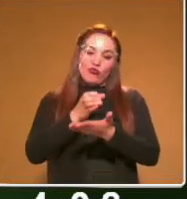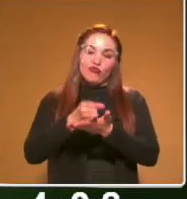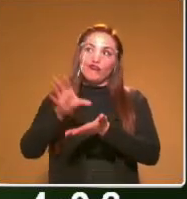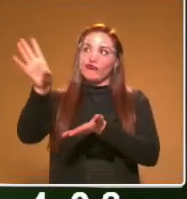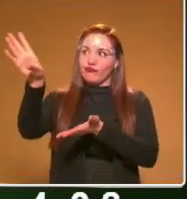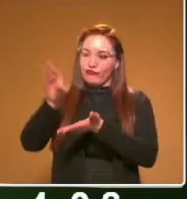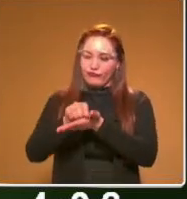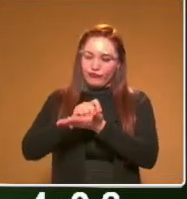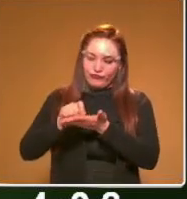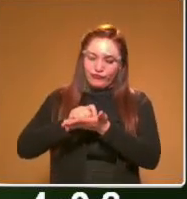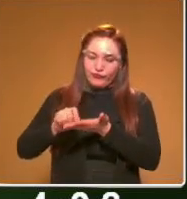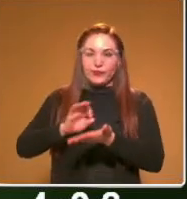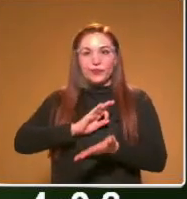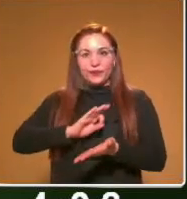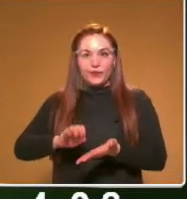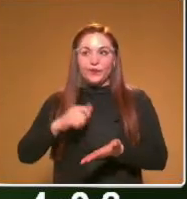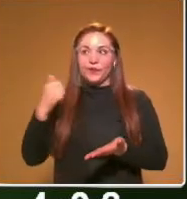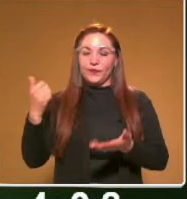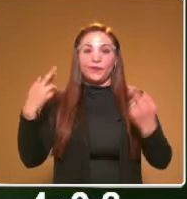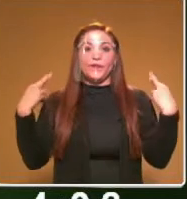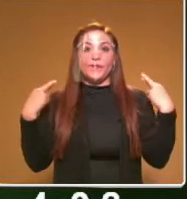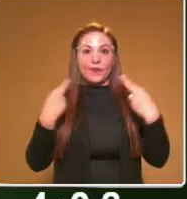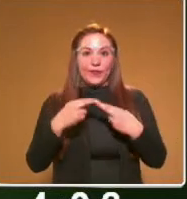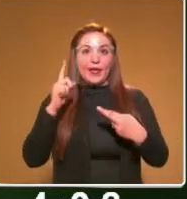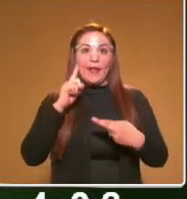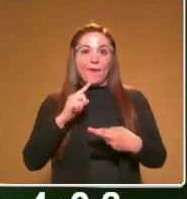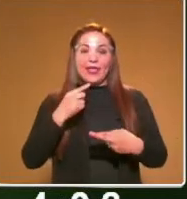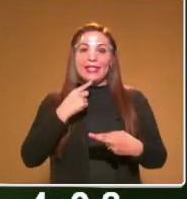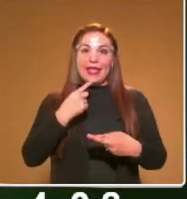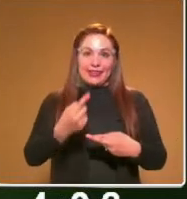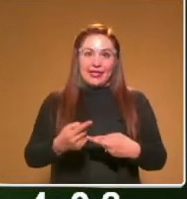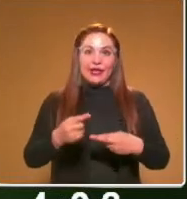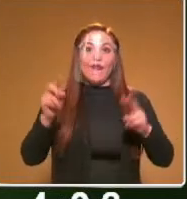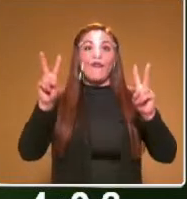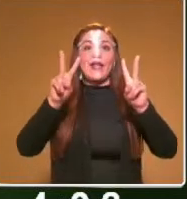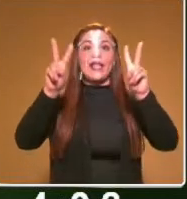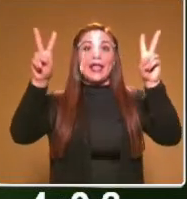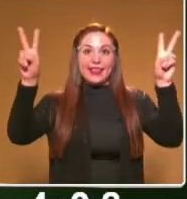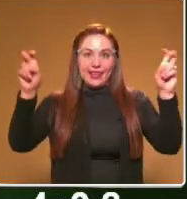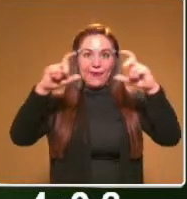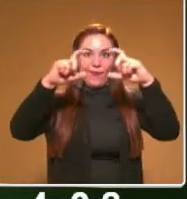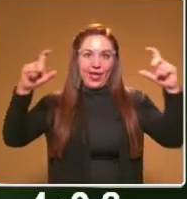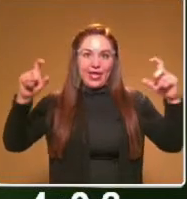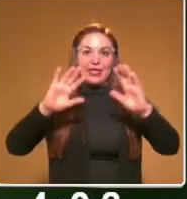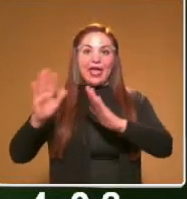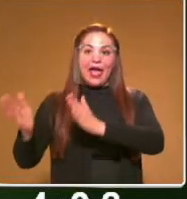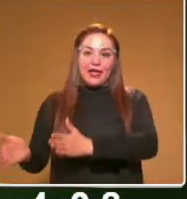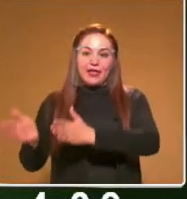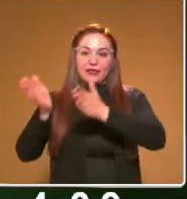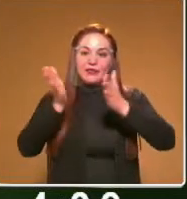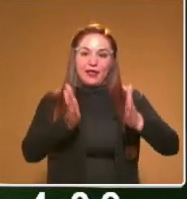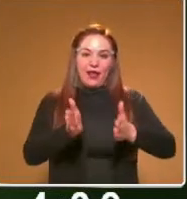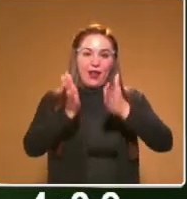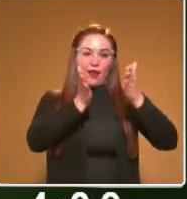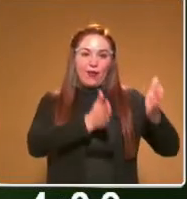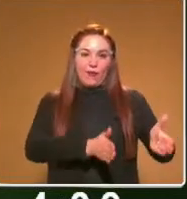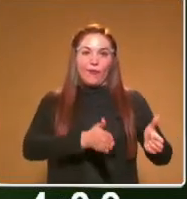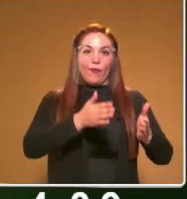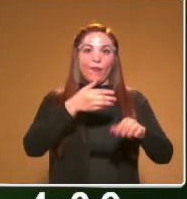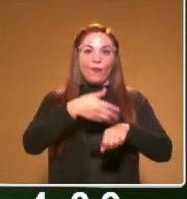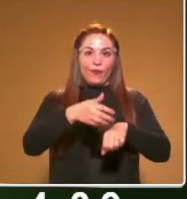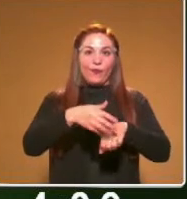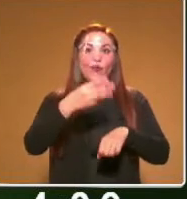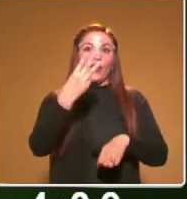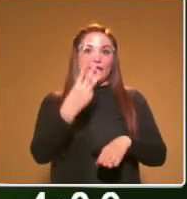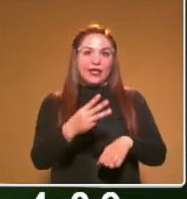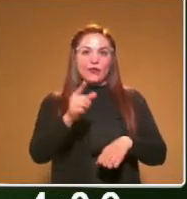y como la maestra ya les aclaró, en este caso el tema corresponde ya al bloque 3, por si lo quieres buscar ahí en tu libro de español de